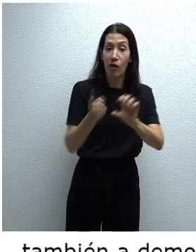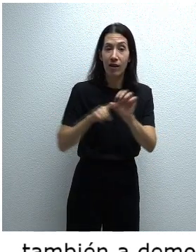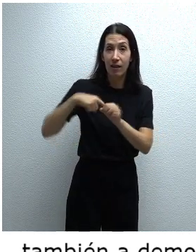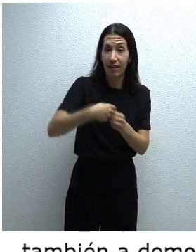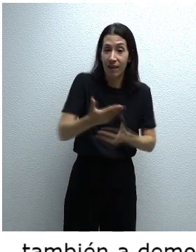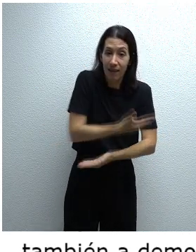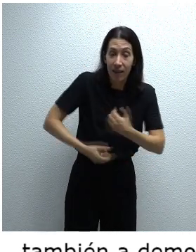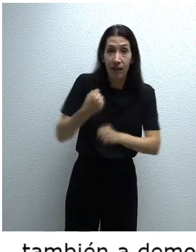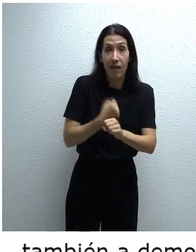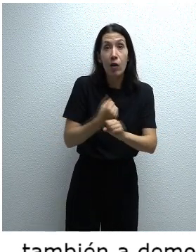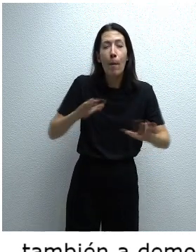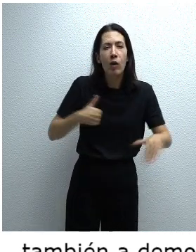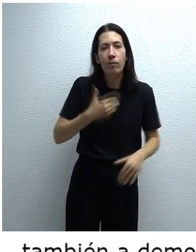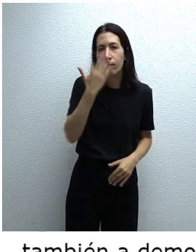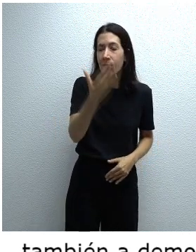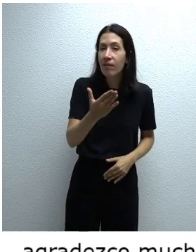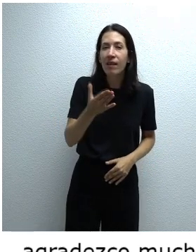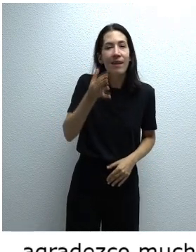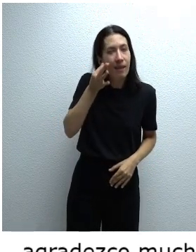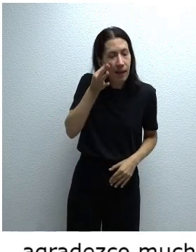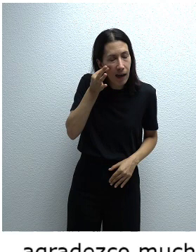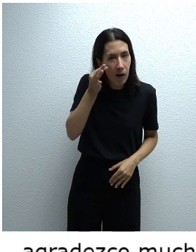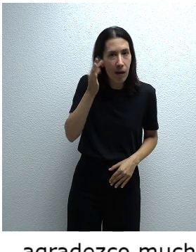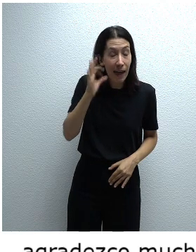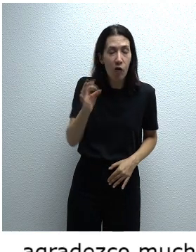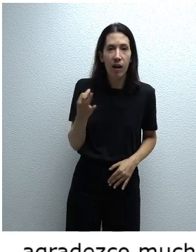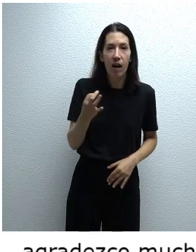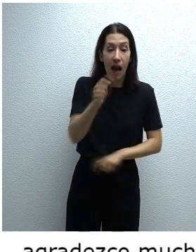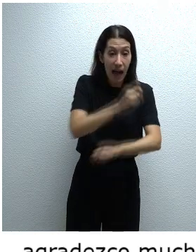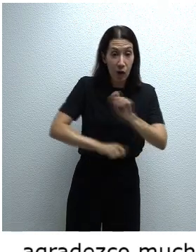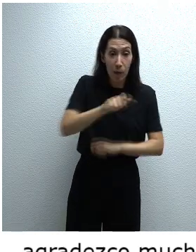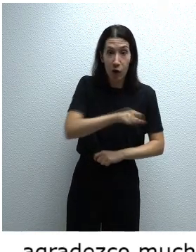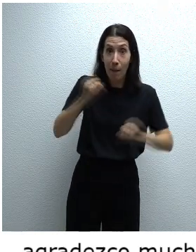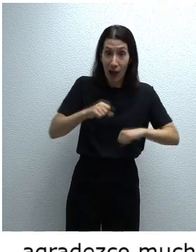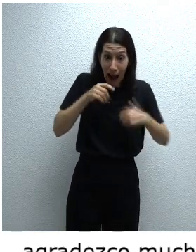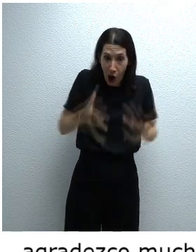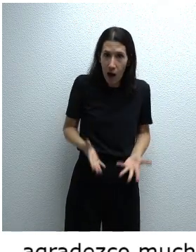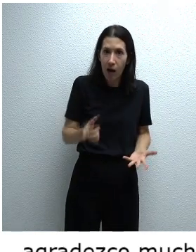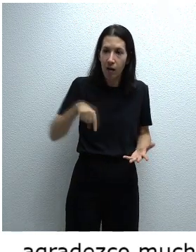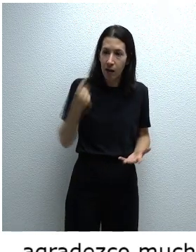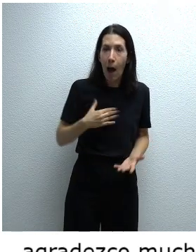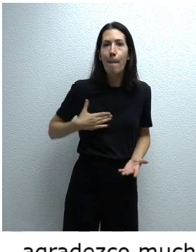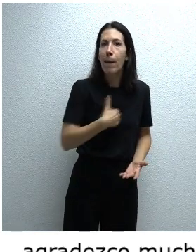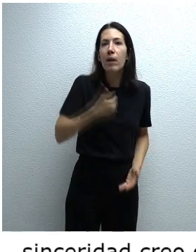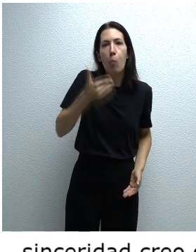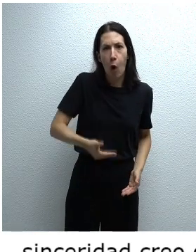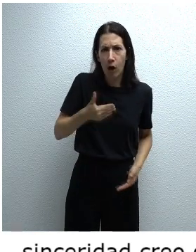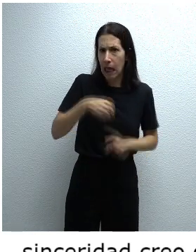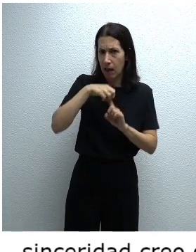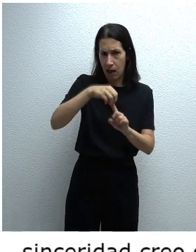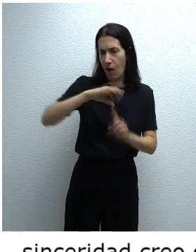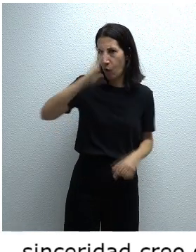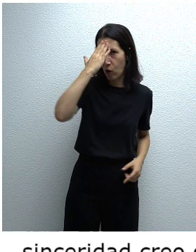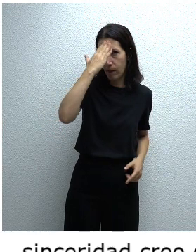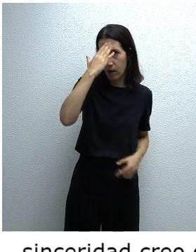con sinceridad creo que las asociaciones de personas mayores ahora tenemos un papel importante, Primero,